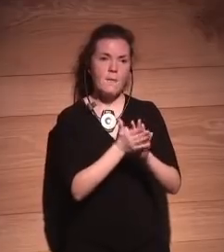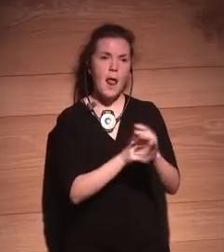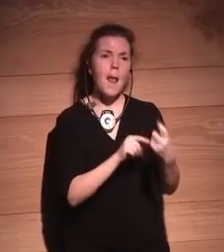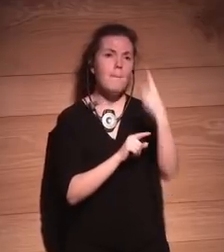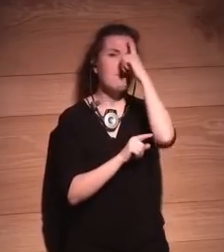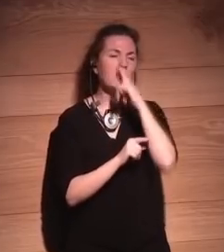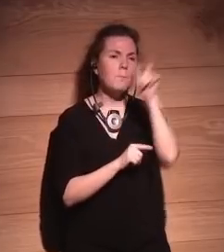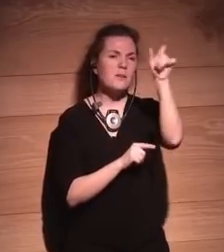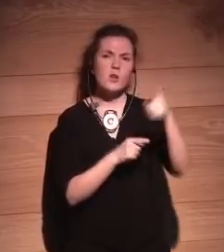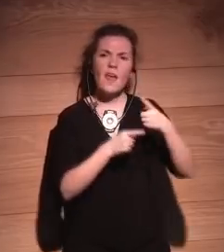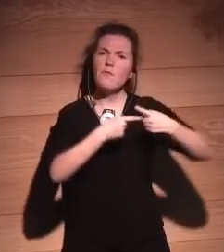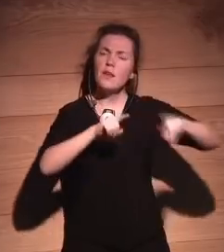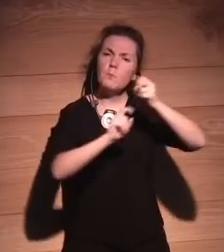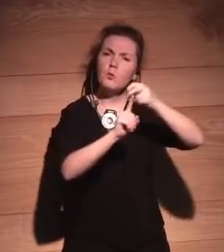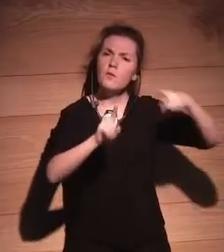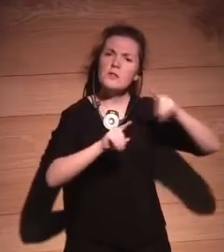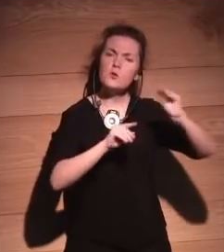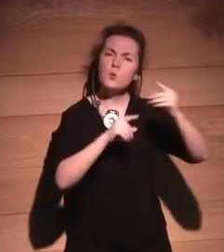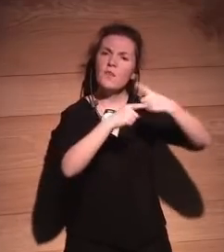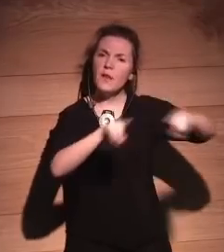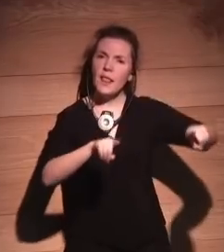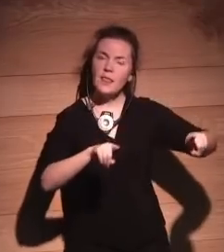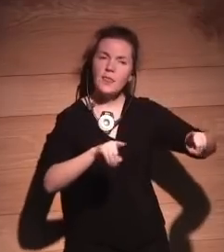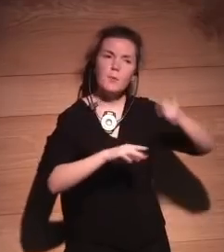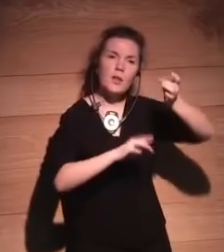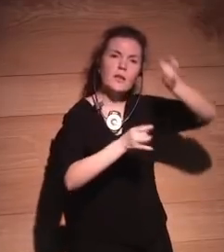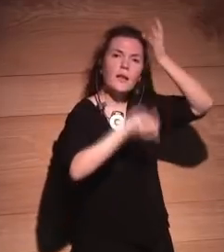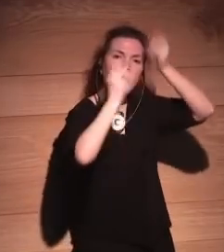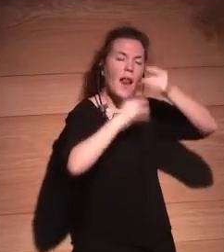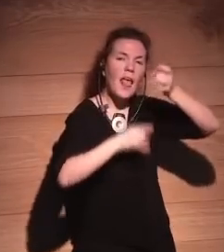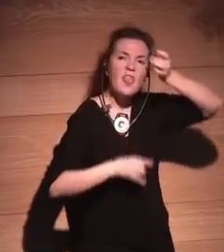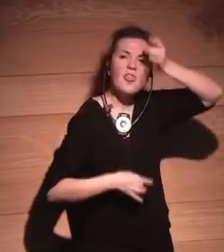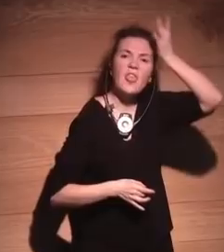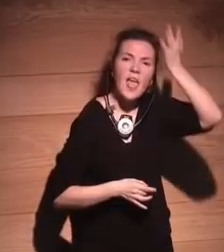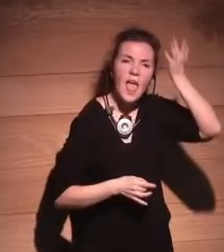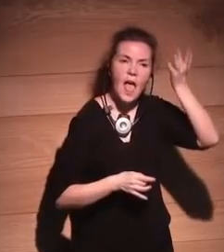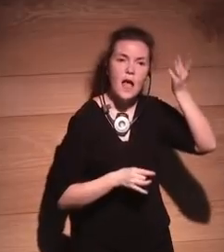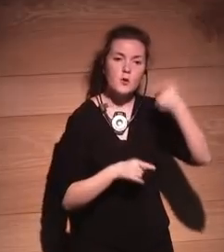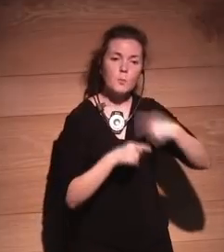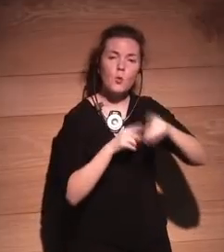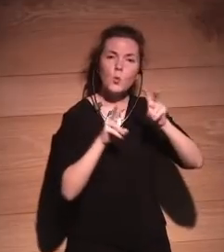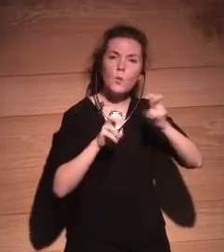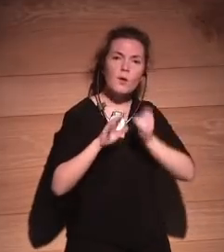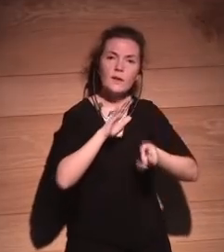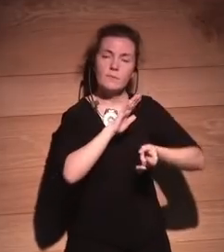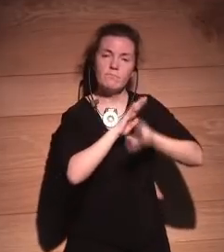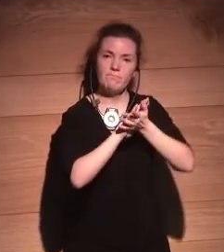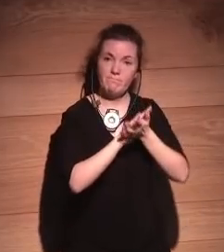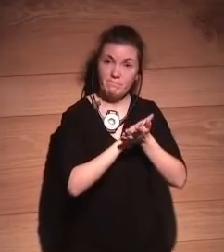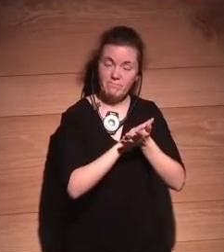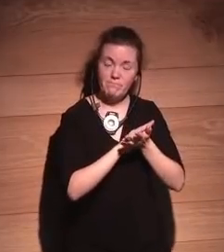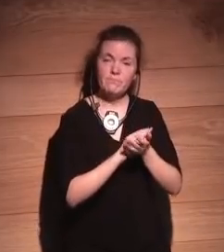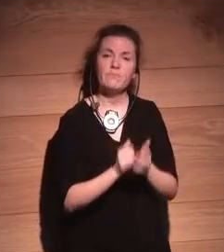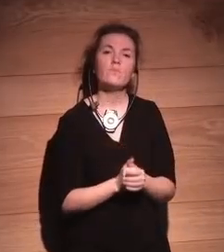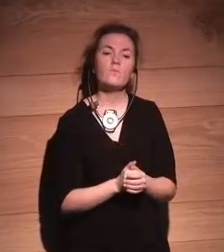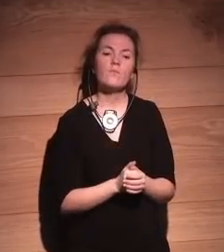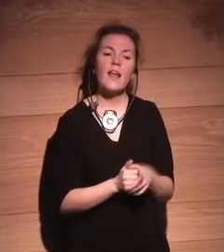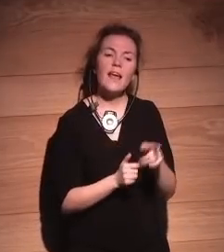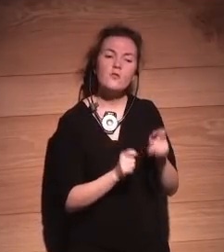puedan contribuir desde el punto de vista de generación de ideas y de definición de los nuevos productos, que